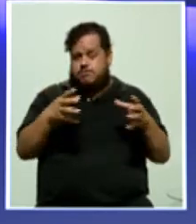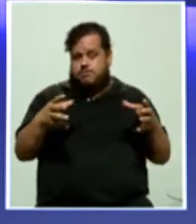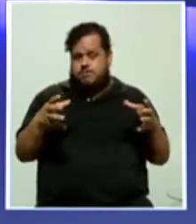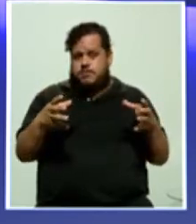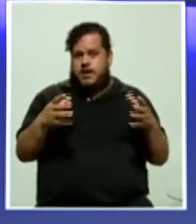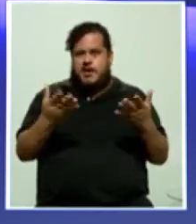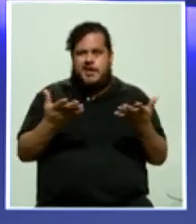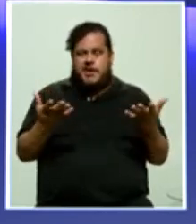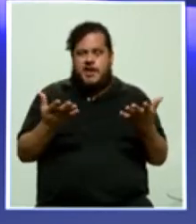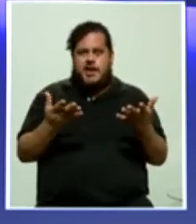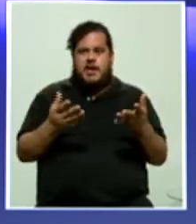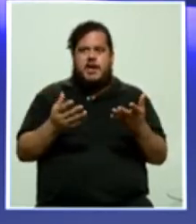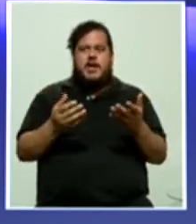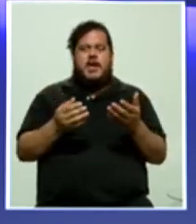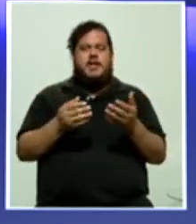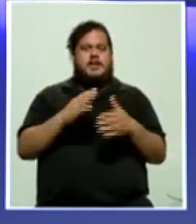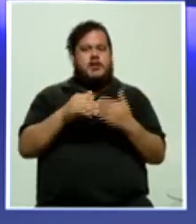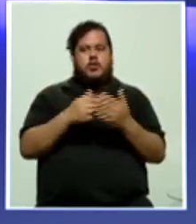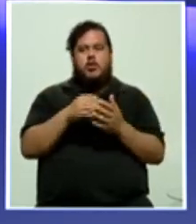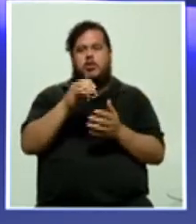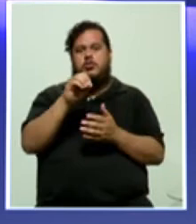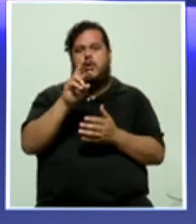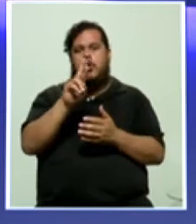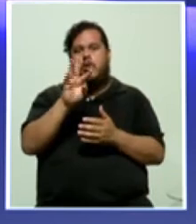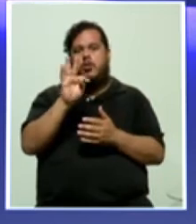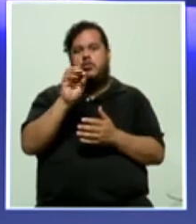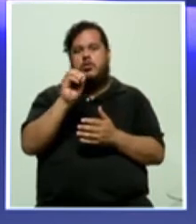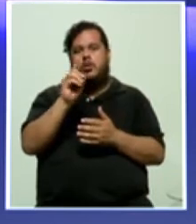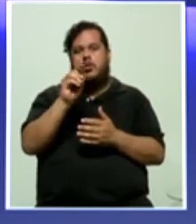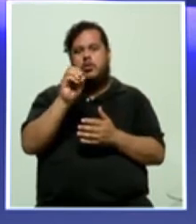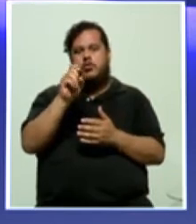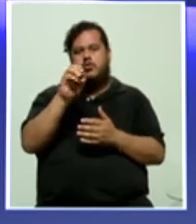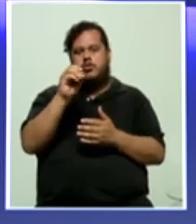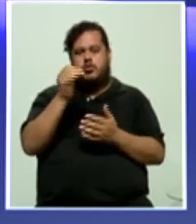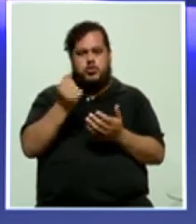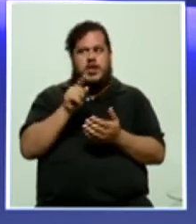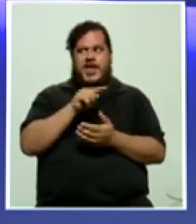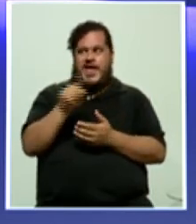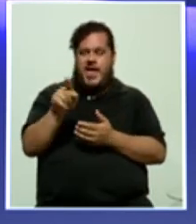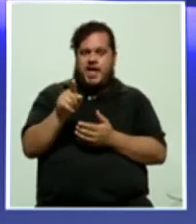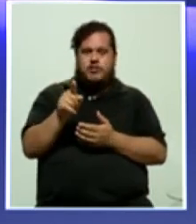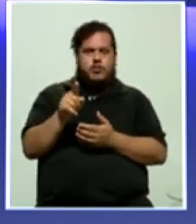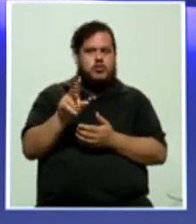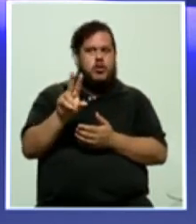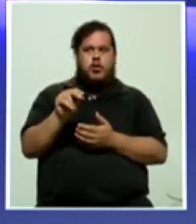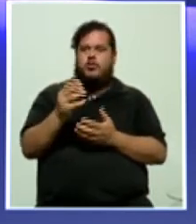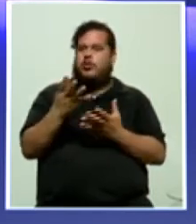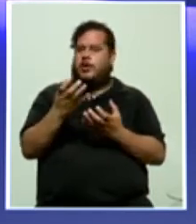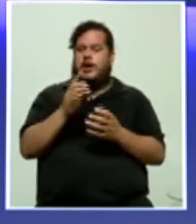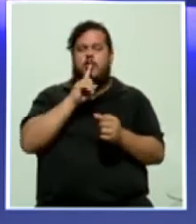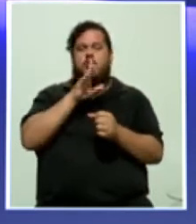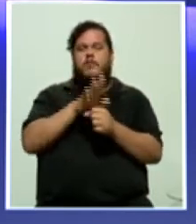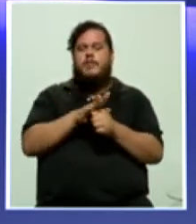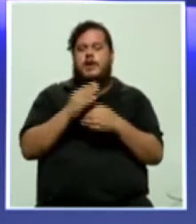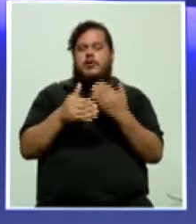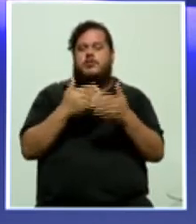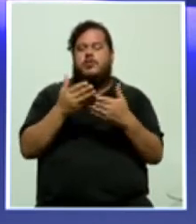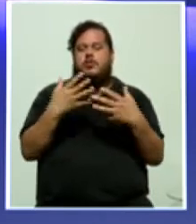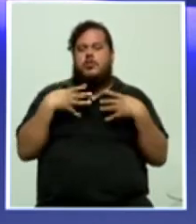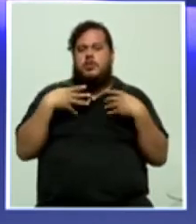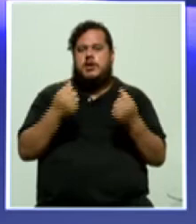comunidad ultraortodoxa de Israel, que tiene resistencia a cumplir los protocolos